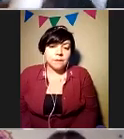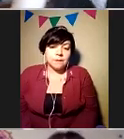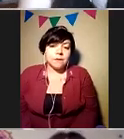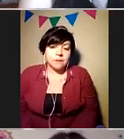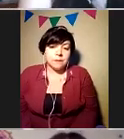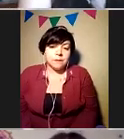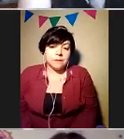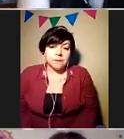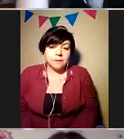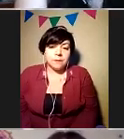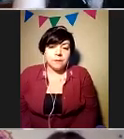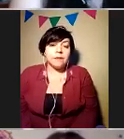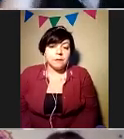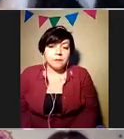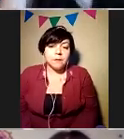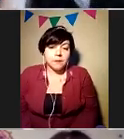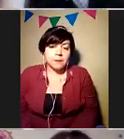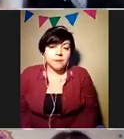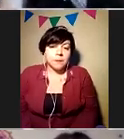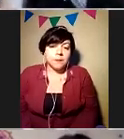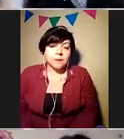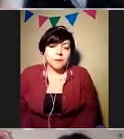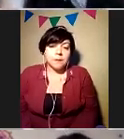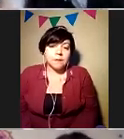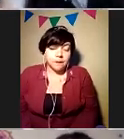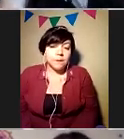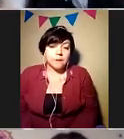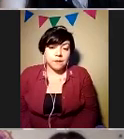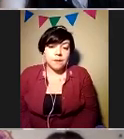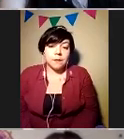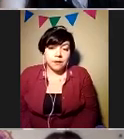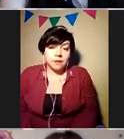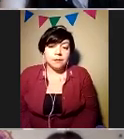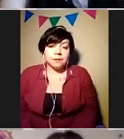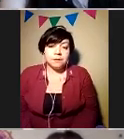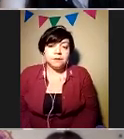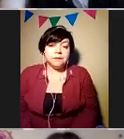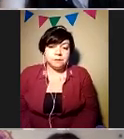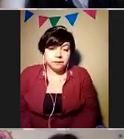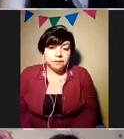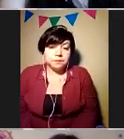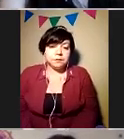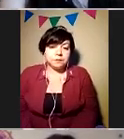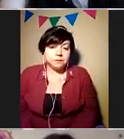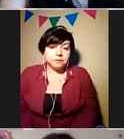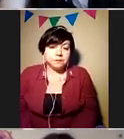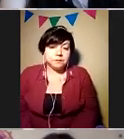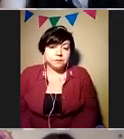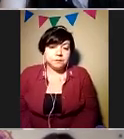creo que hay que destruir lo que tienen las personas aquí, que igual te puedes vestir bien con ropa de segunda mano, o puede existir una